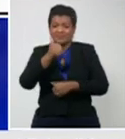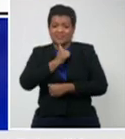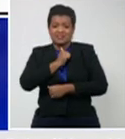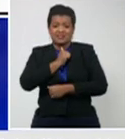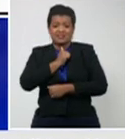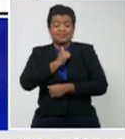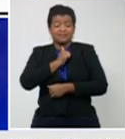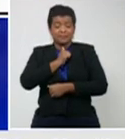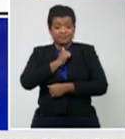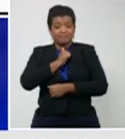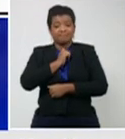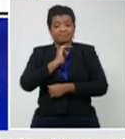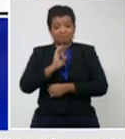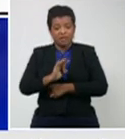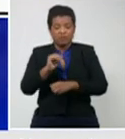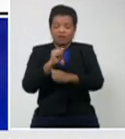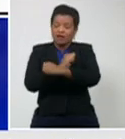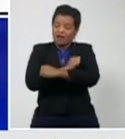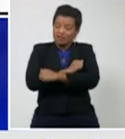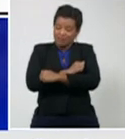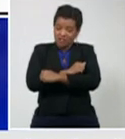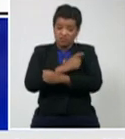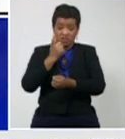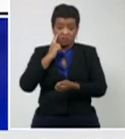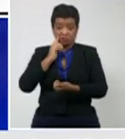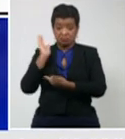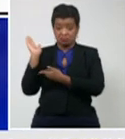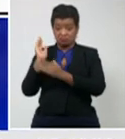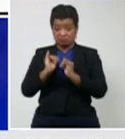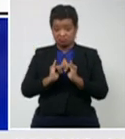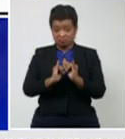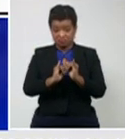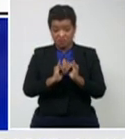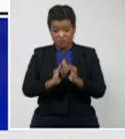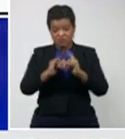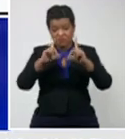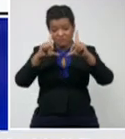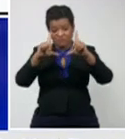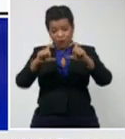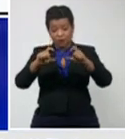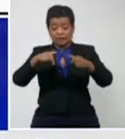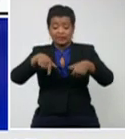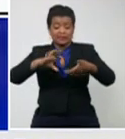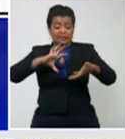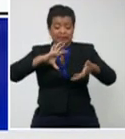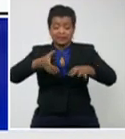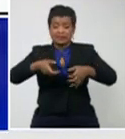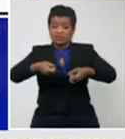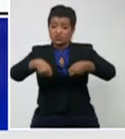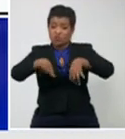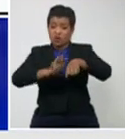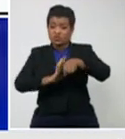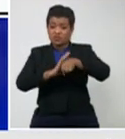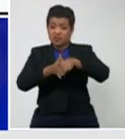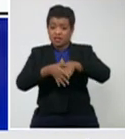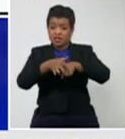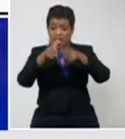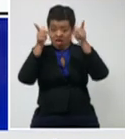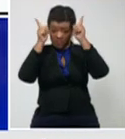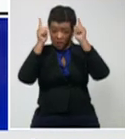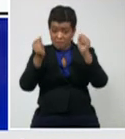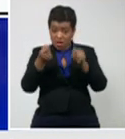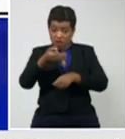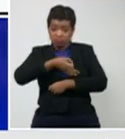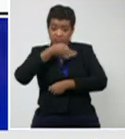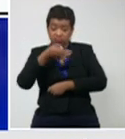Si revisamos en detalles esta noticia, vemos cómo en medio de la complejidad el enfermero habla, doctor, de que es un paciente